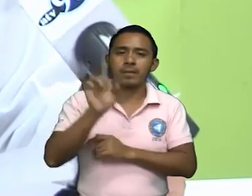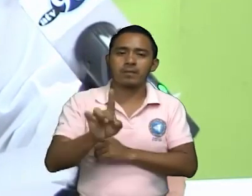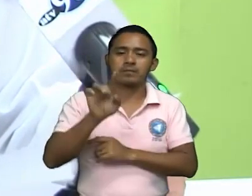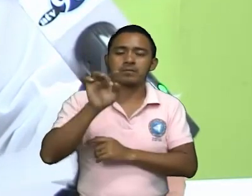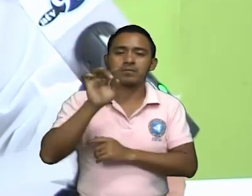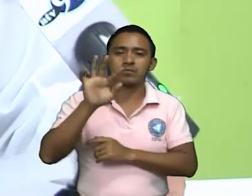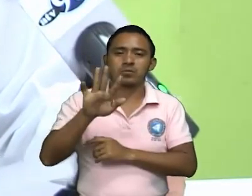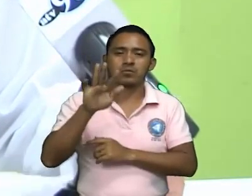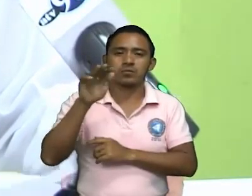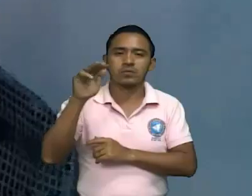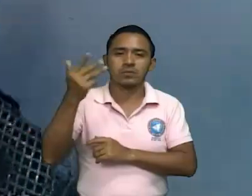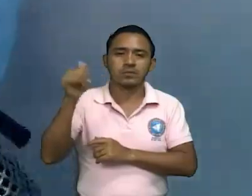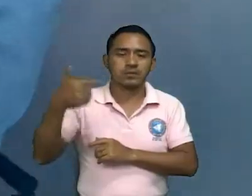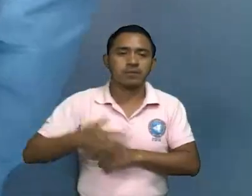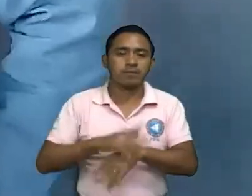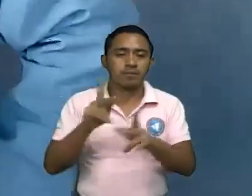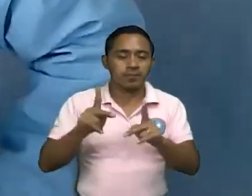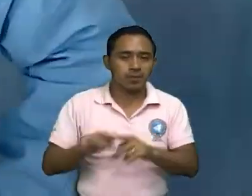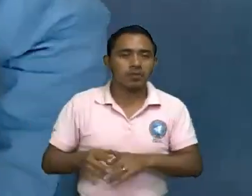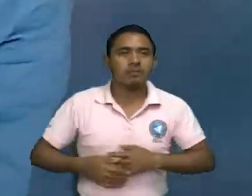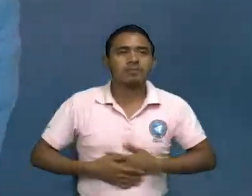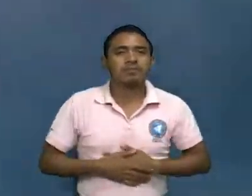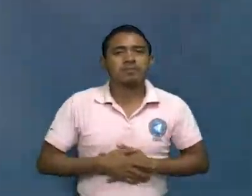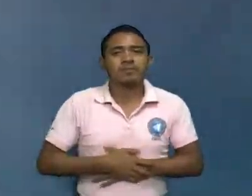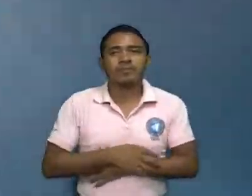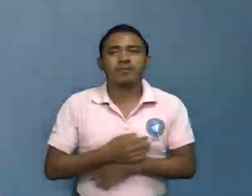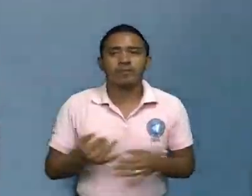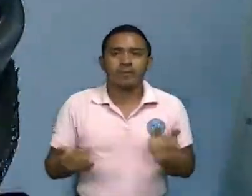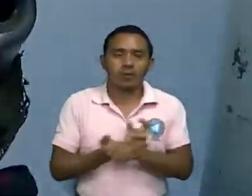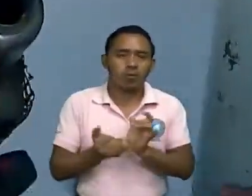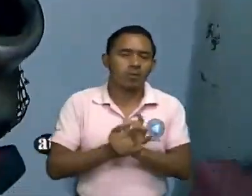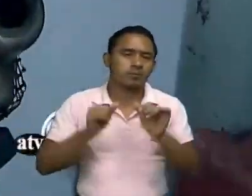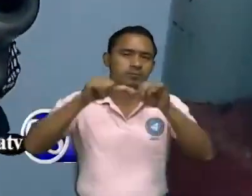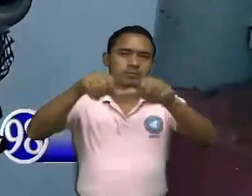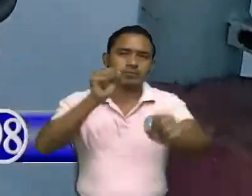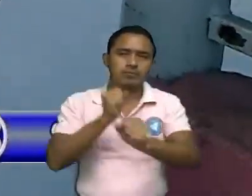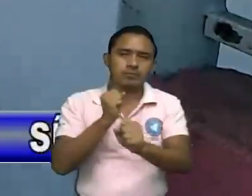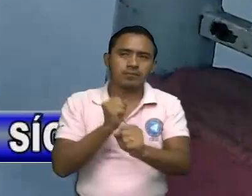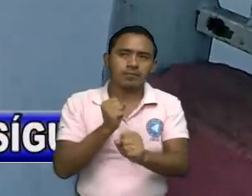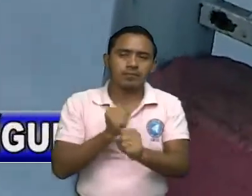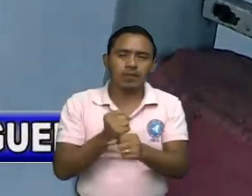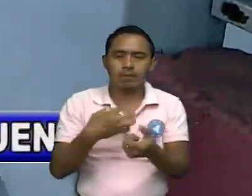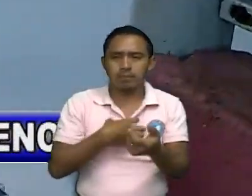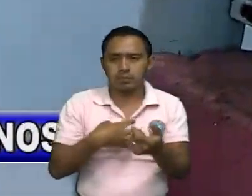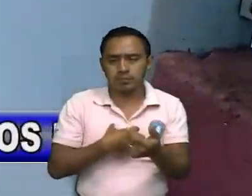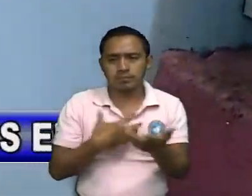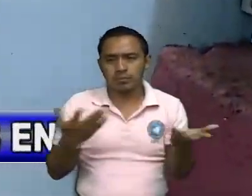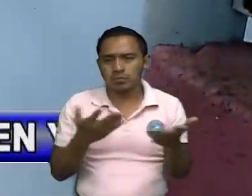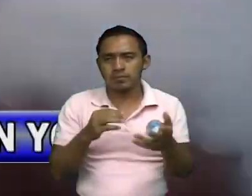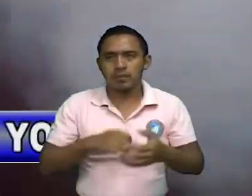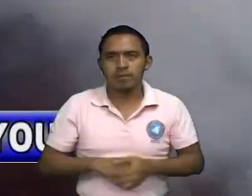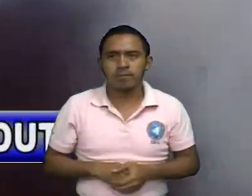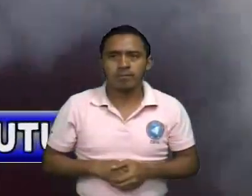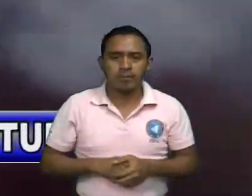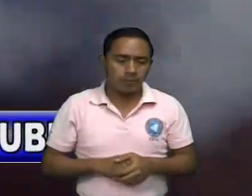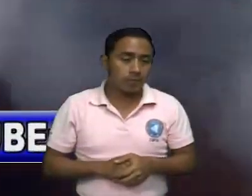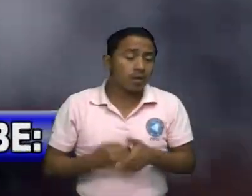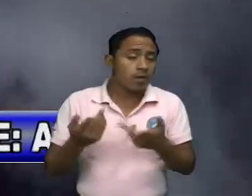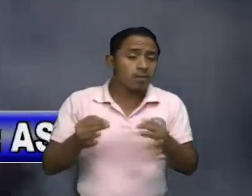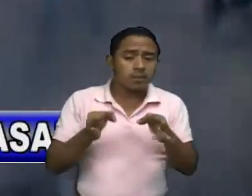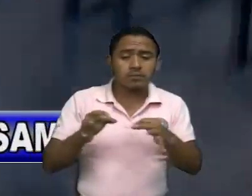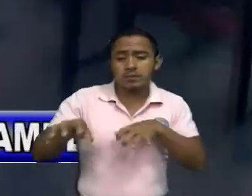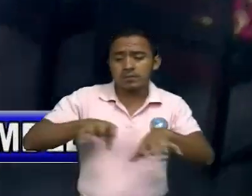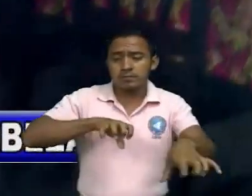4.196 protagonistas. Asimismo, continúan trabajando las acciones de lucha antiepidémica junto a la red comunitaria en jornadas